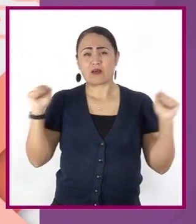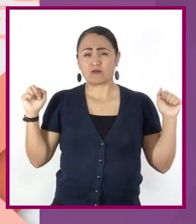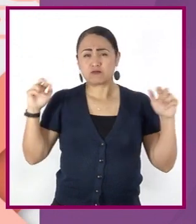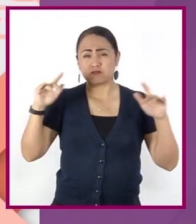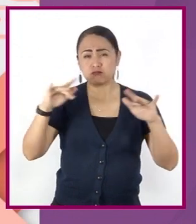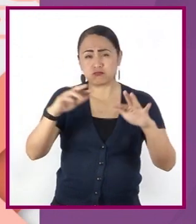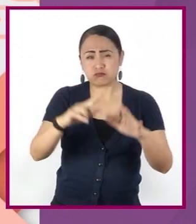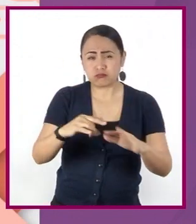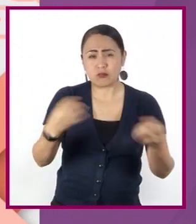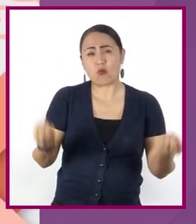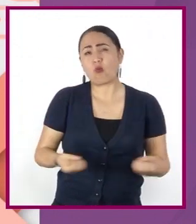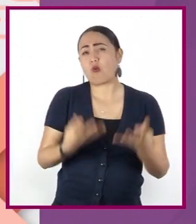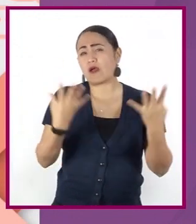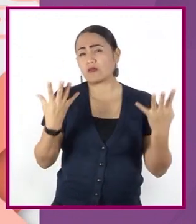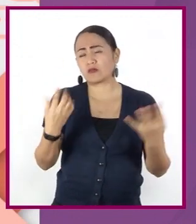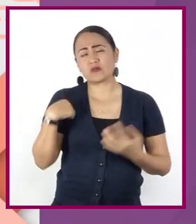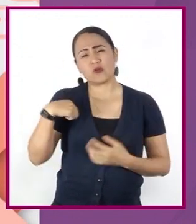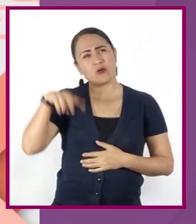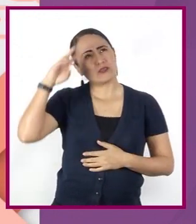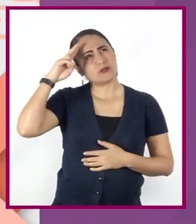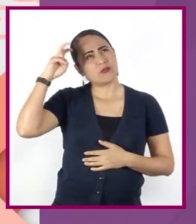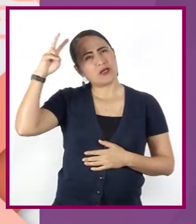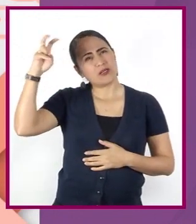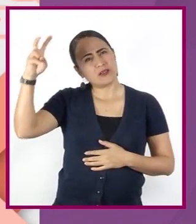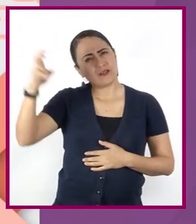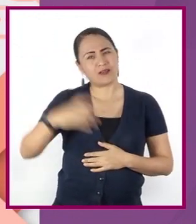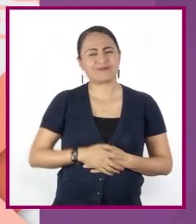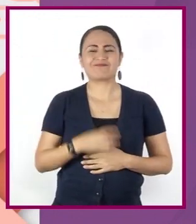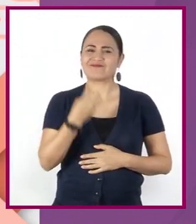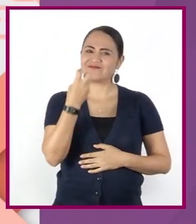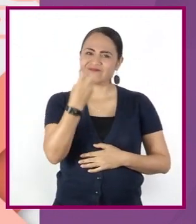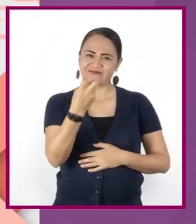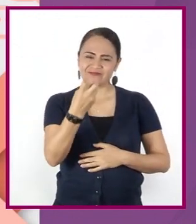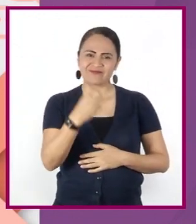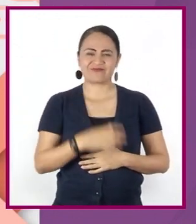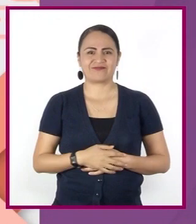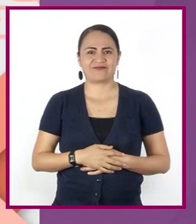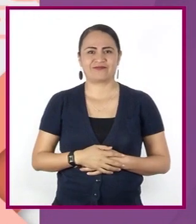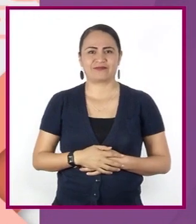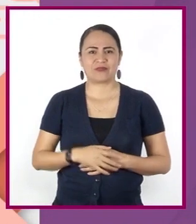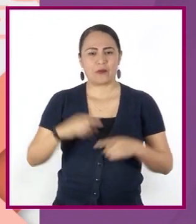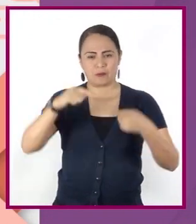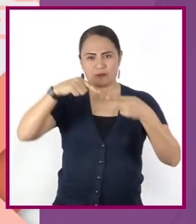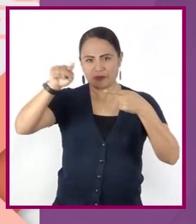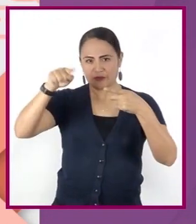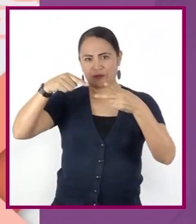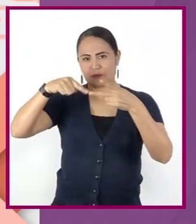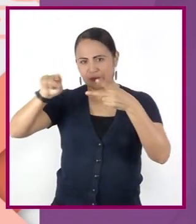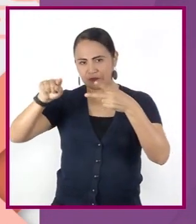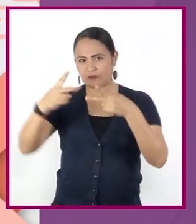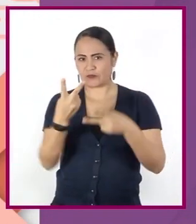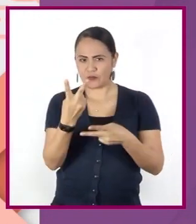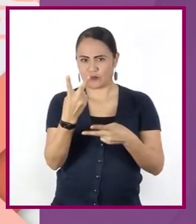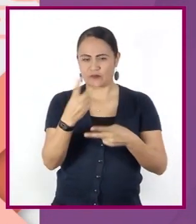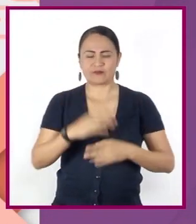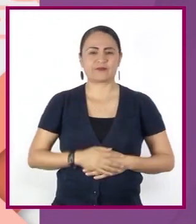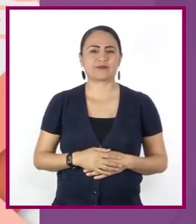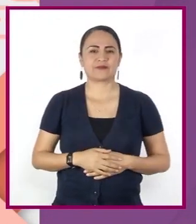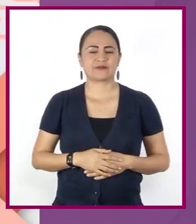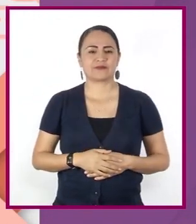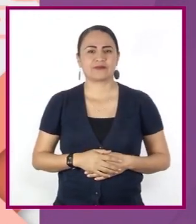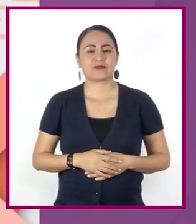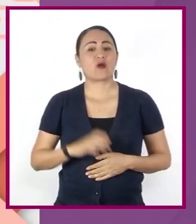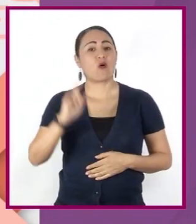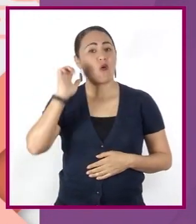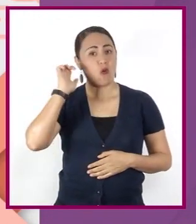estar esta competencia. Correcto, Leslie. Por lo tanto, palomearíamos los dos aspectos. Espero